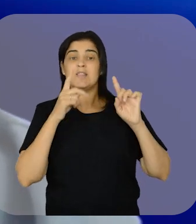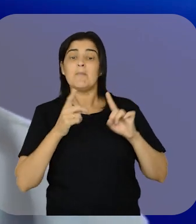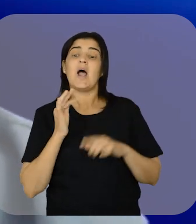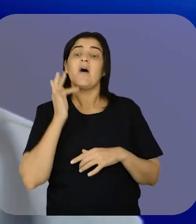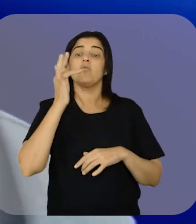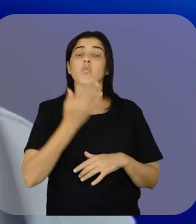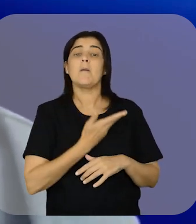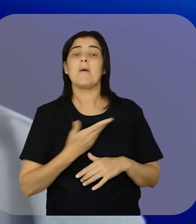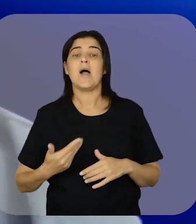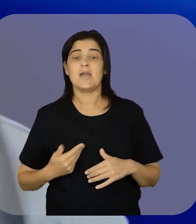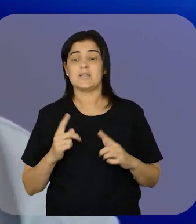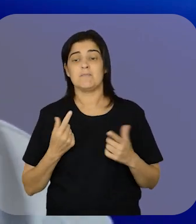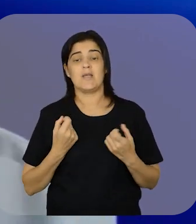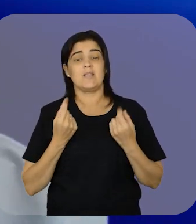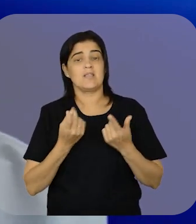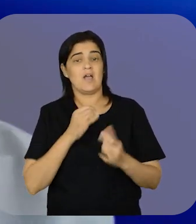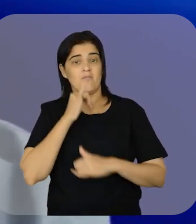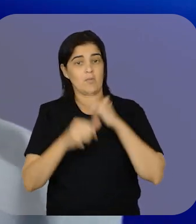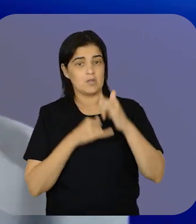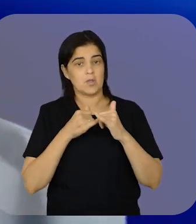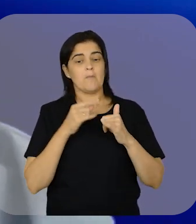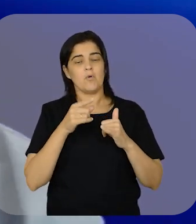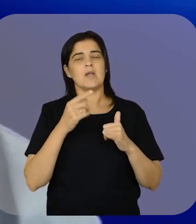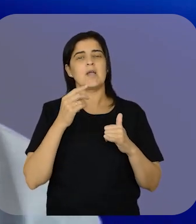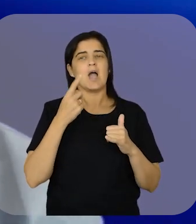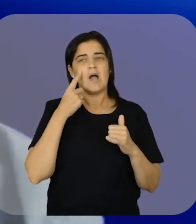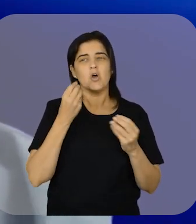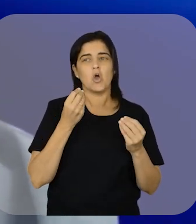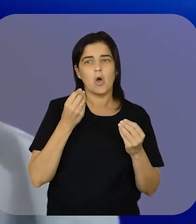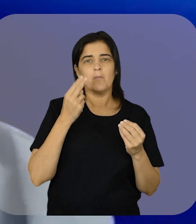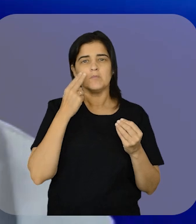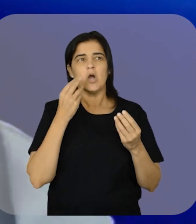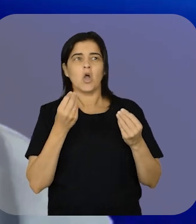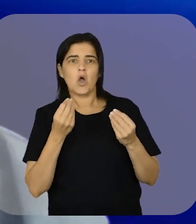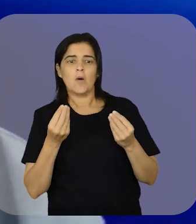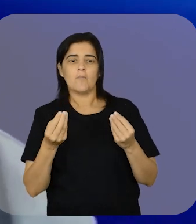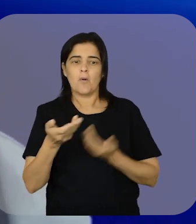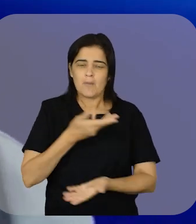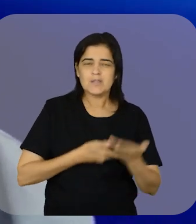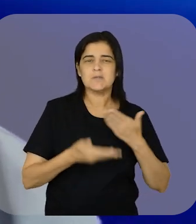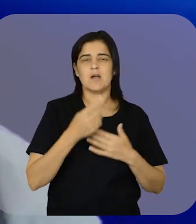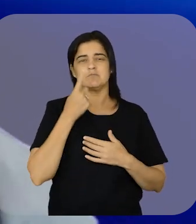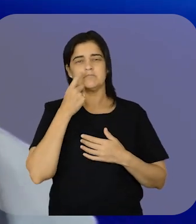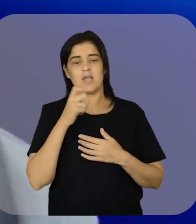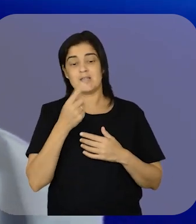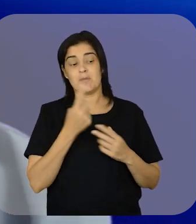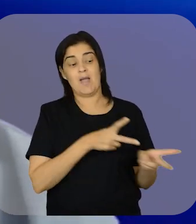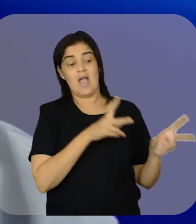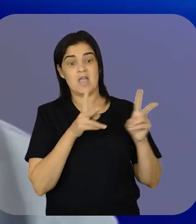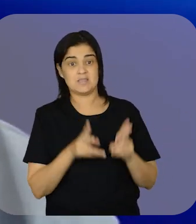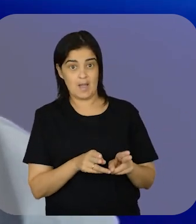futuras maestras. Es muy, al problematizar con ellas, al participarlas en esta primera